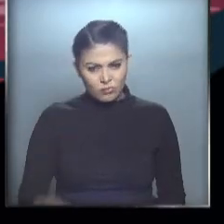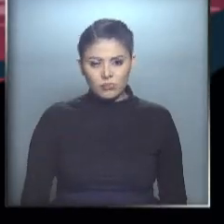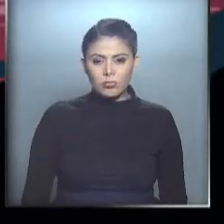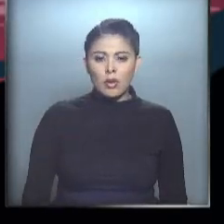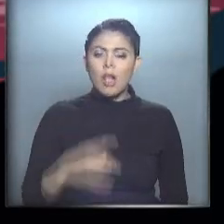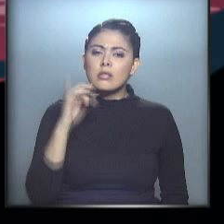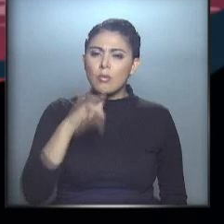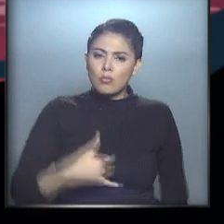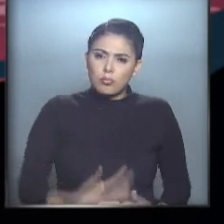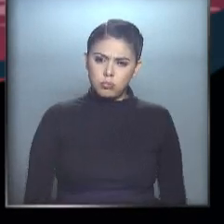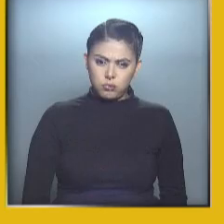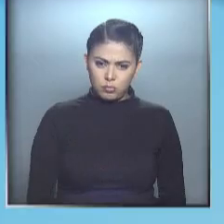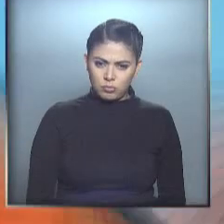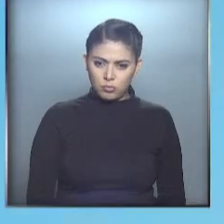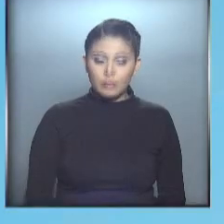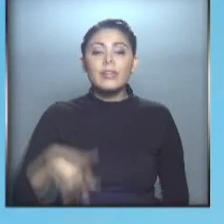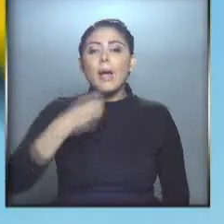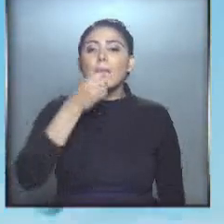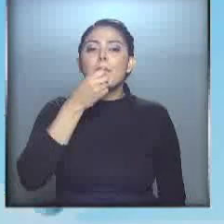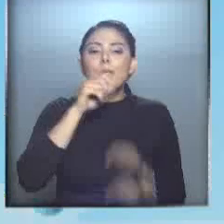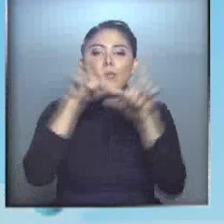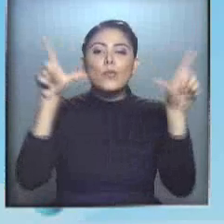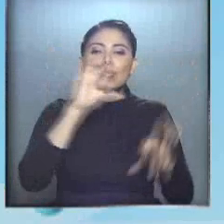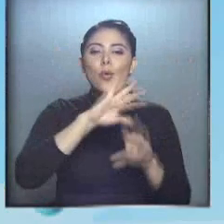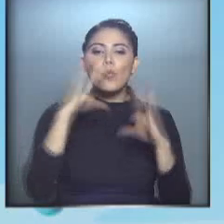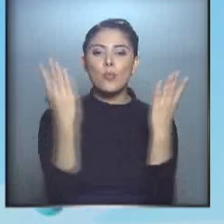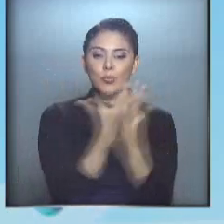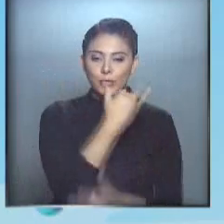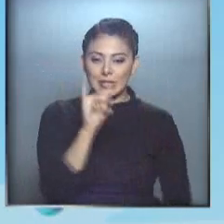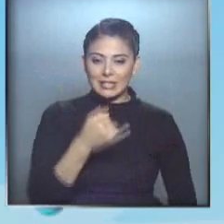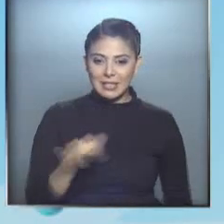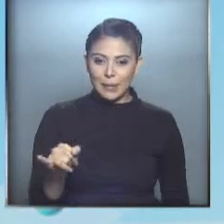¡El asombroso mundo de Samba!